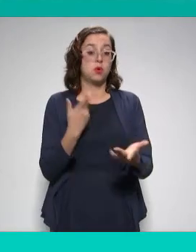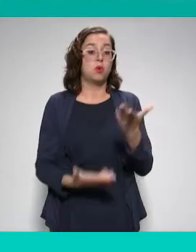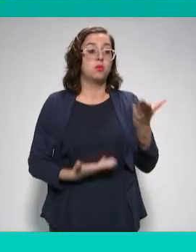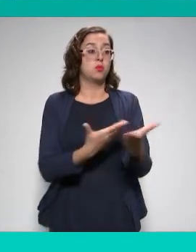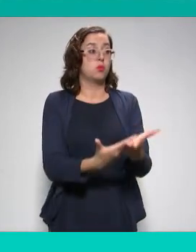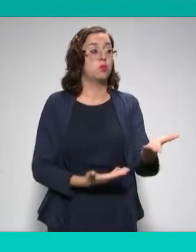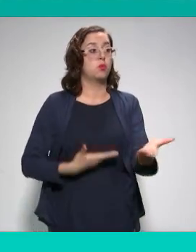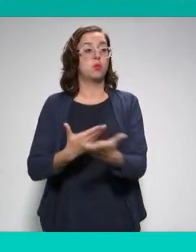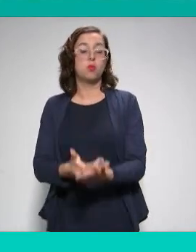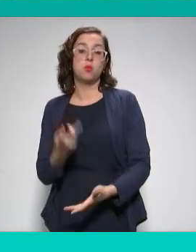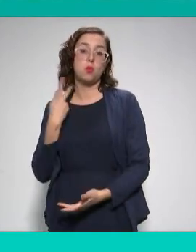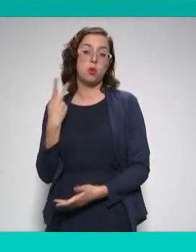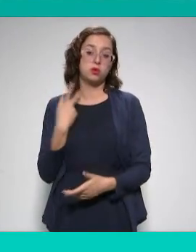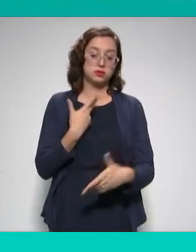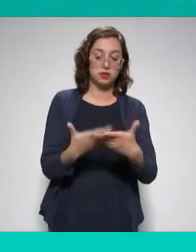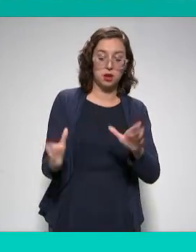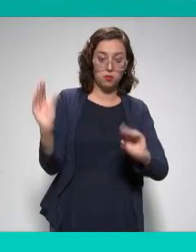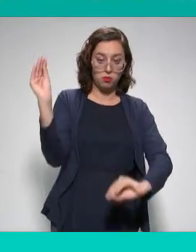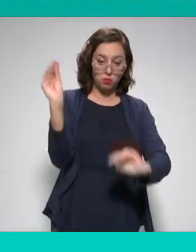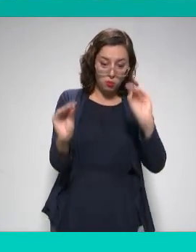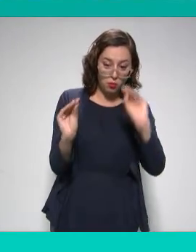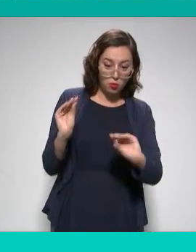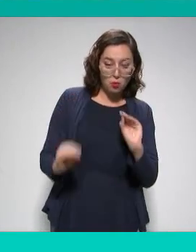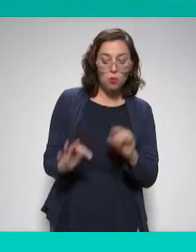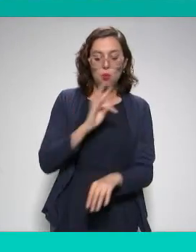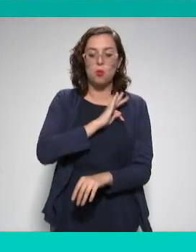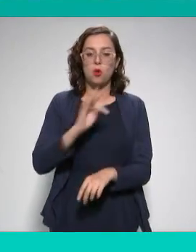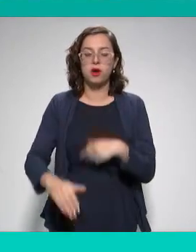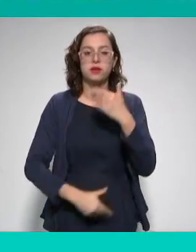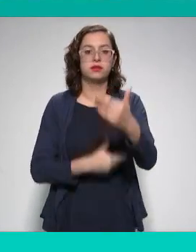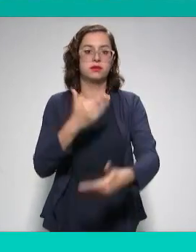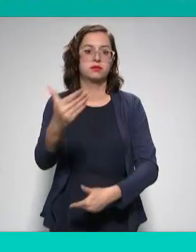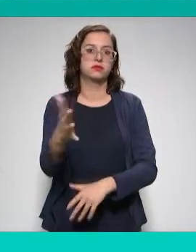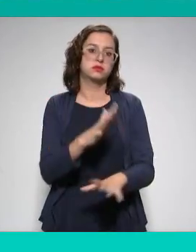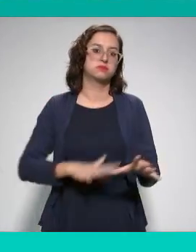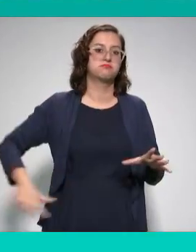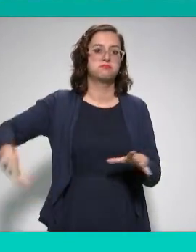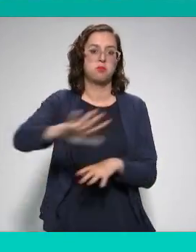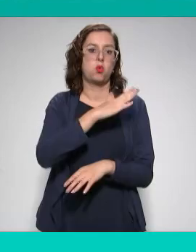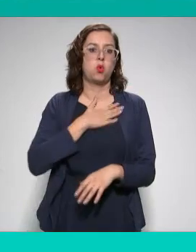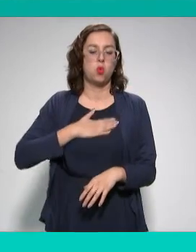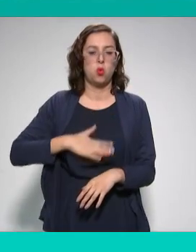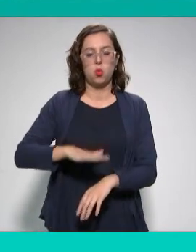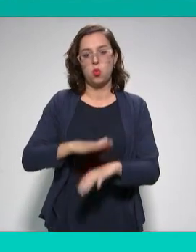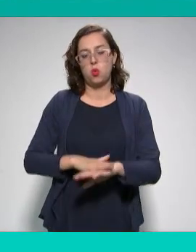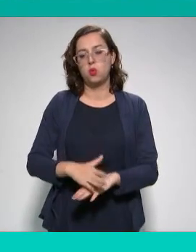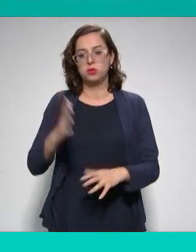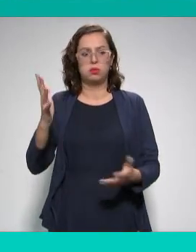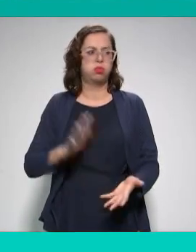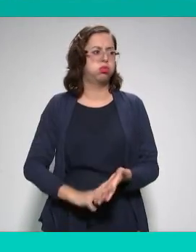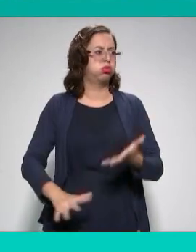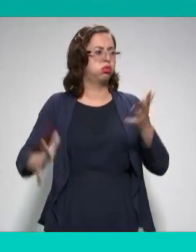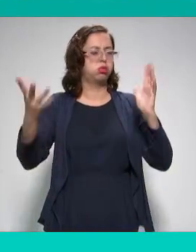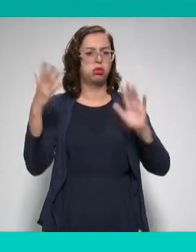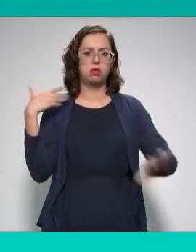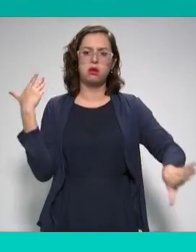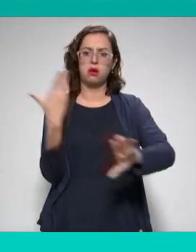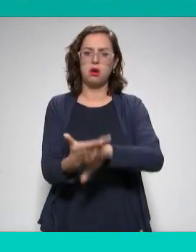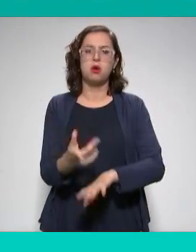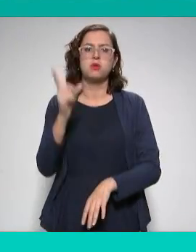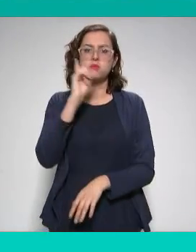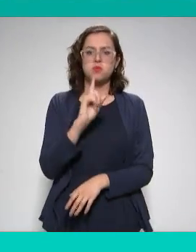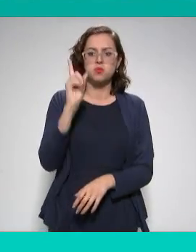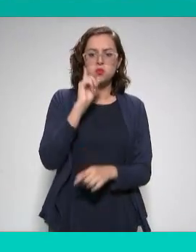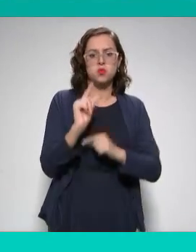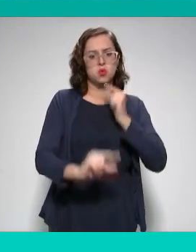de propuestas de políticas públicas que permitan avanzar hacia una sociedad más justa en la que la violencia de género sea erradicada